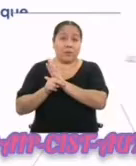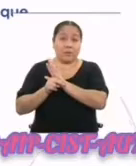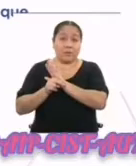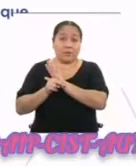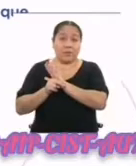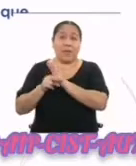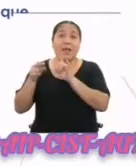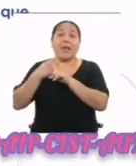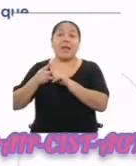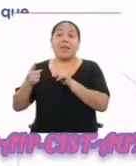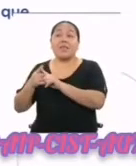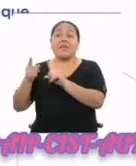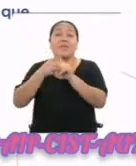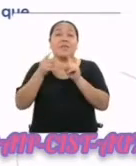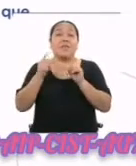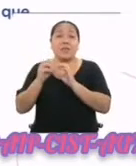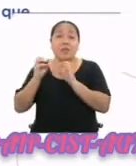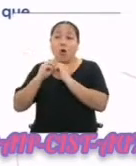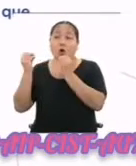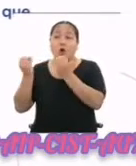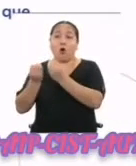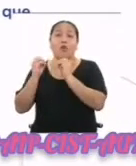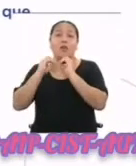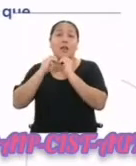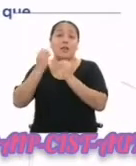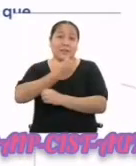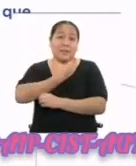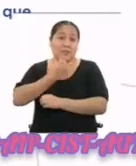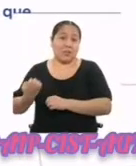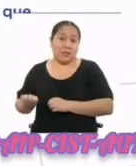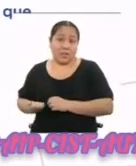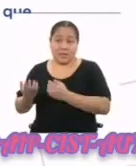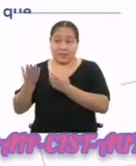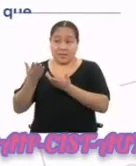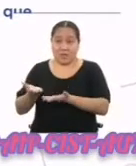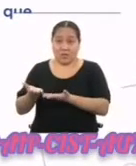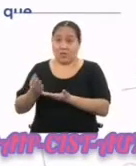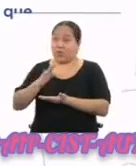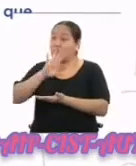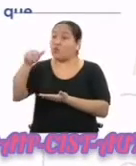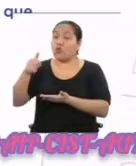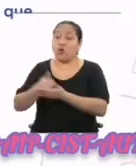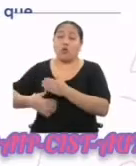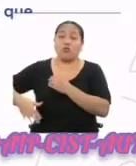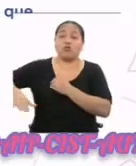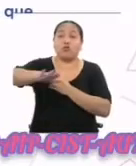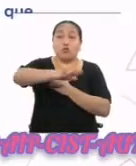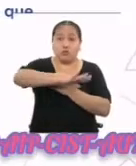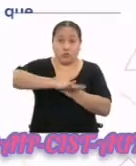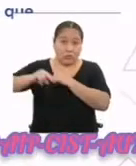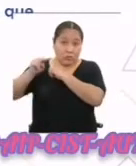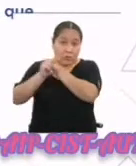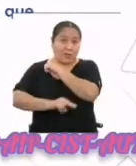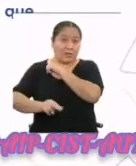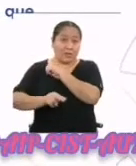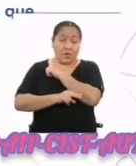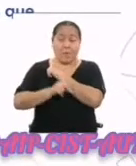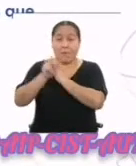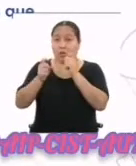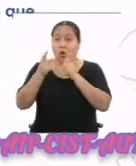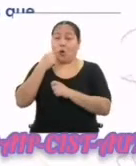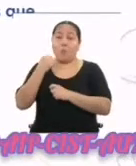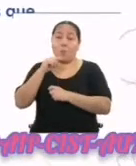vienen de distintas instituciones públicas del Estado y que todas las ciudadanas y ciudadanos